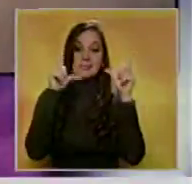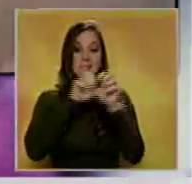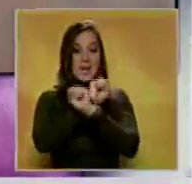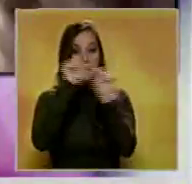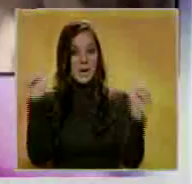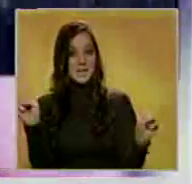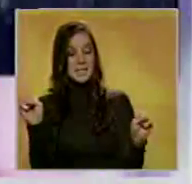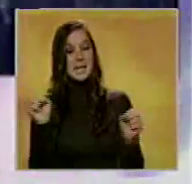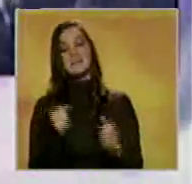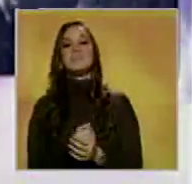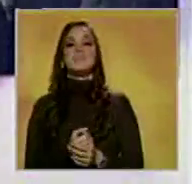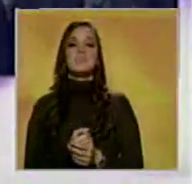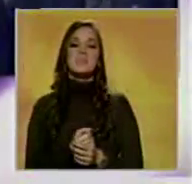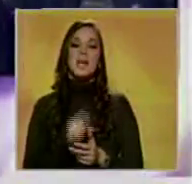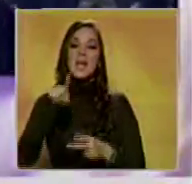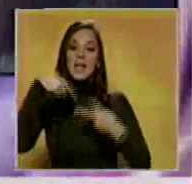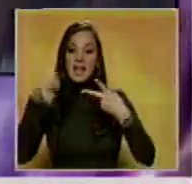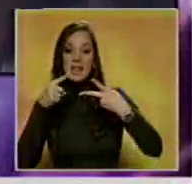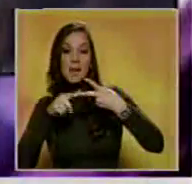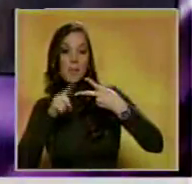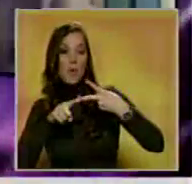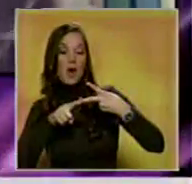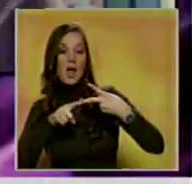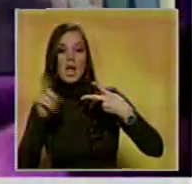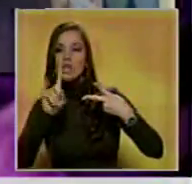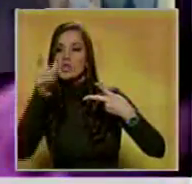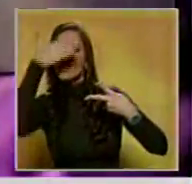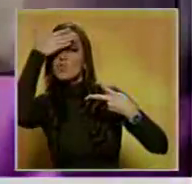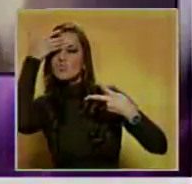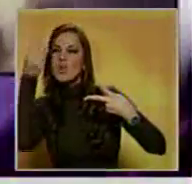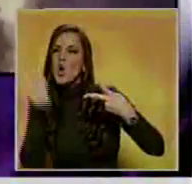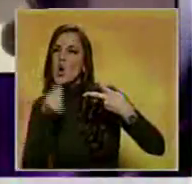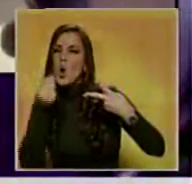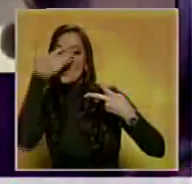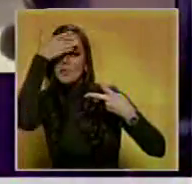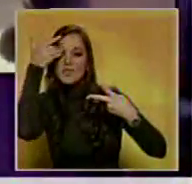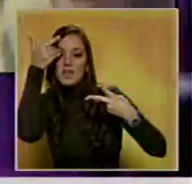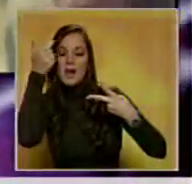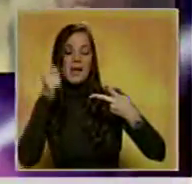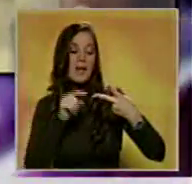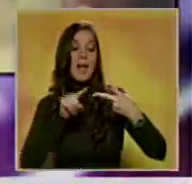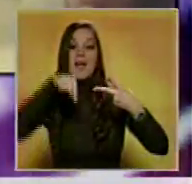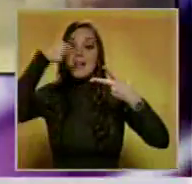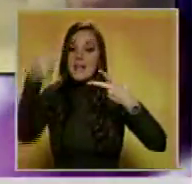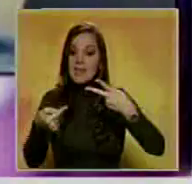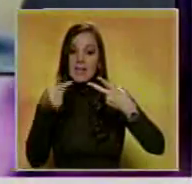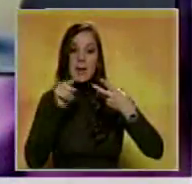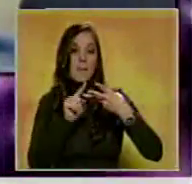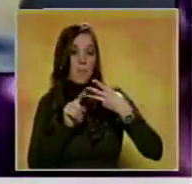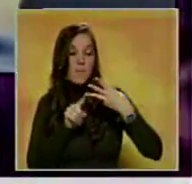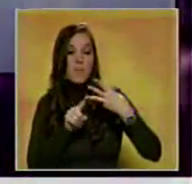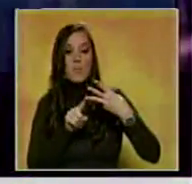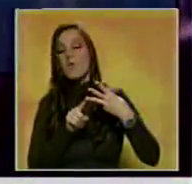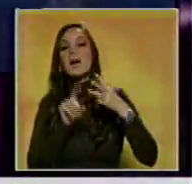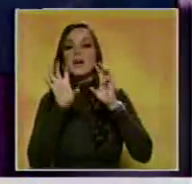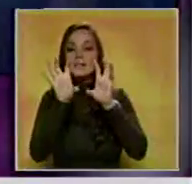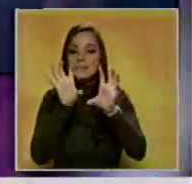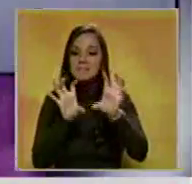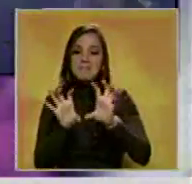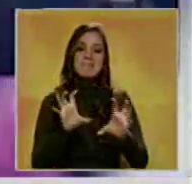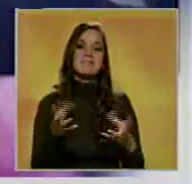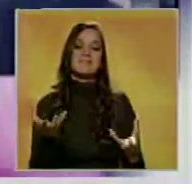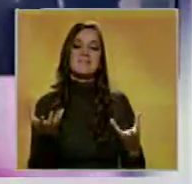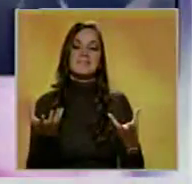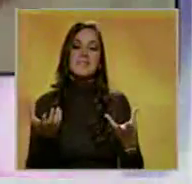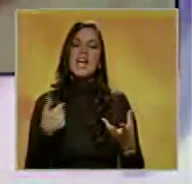del medio. Después ve De Ti No Me Voy a Olvidar, que es la parte dramática y es lo que viene antes. Y Única, que es el desenlace, es la parte pues comedia, ciencia ficción.